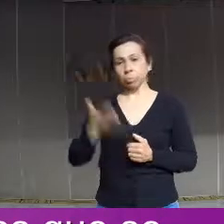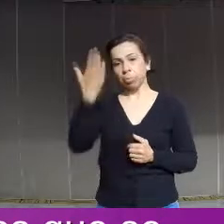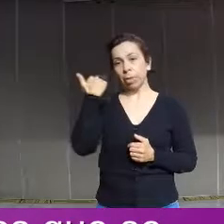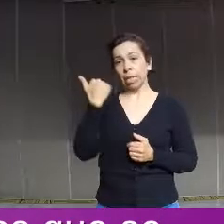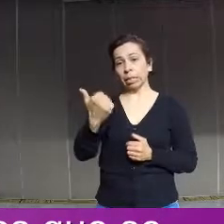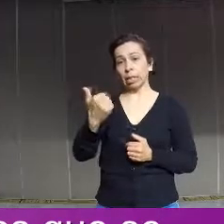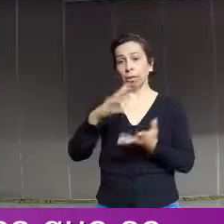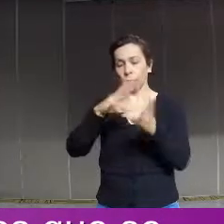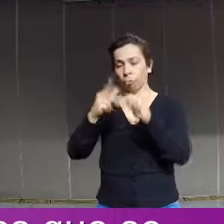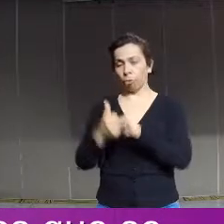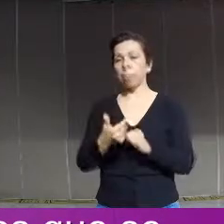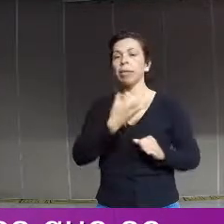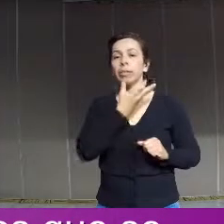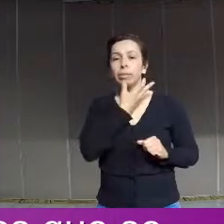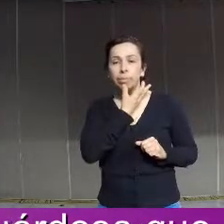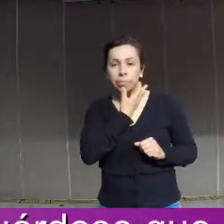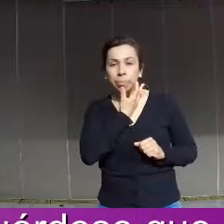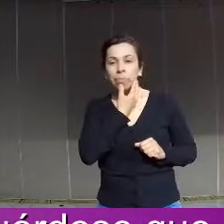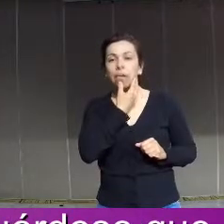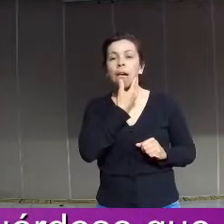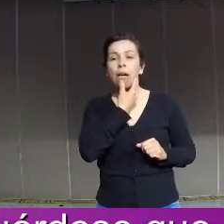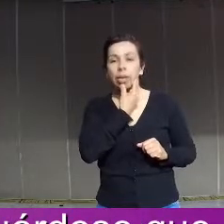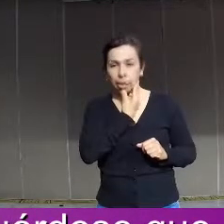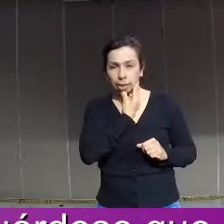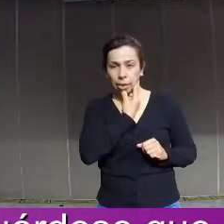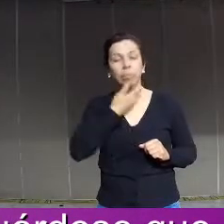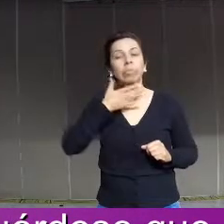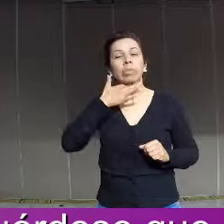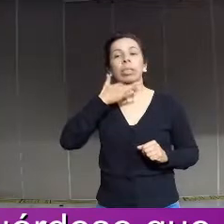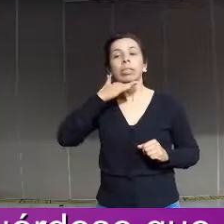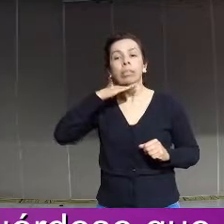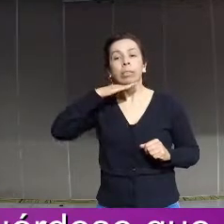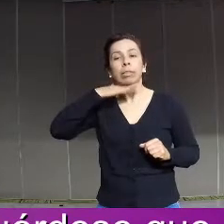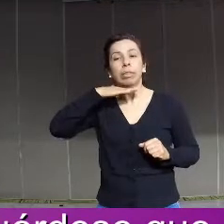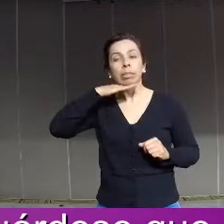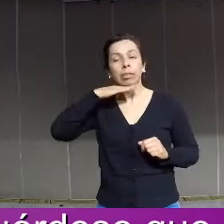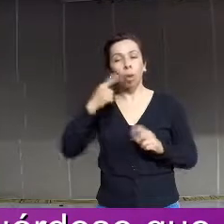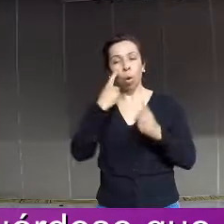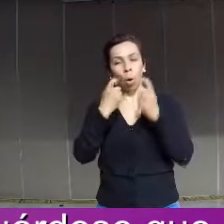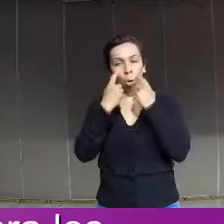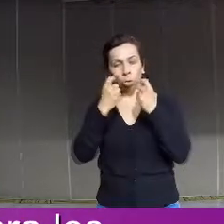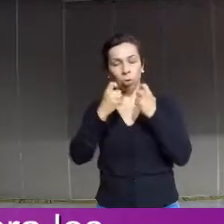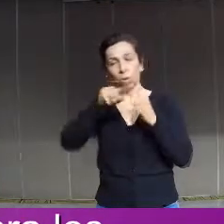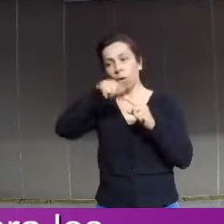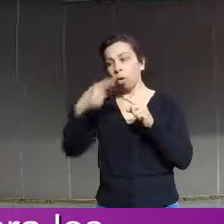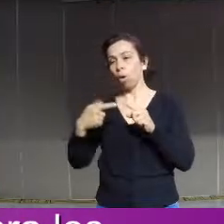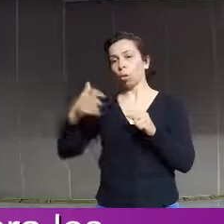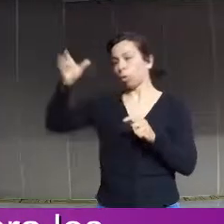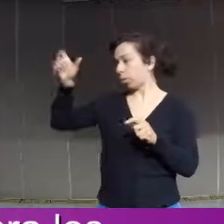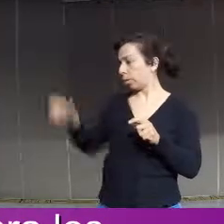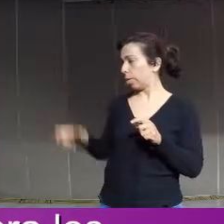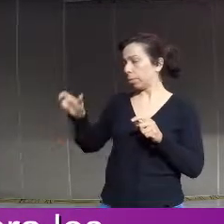Quizás uno no pueda lograr en un paciente que tiene mucha espasticidad una maniobra completa, ¿sí? O un paciente que tiene